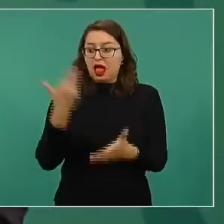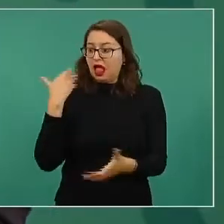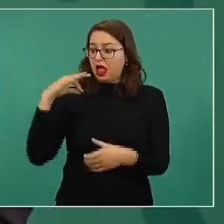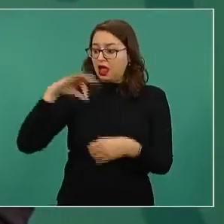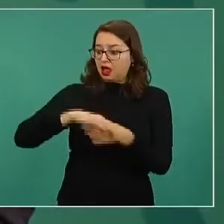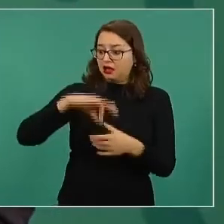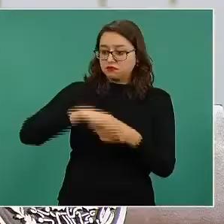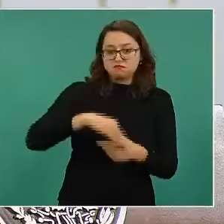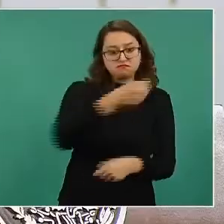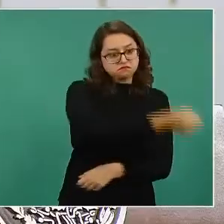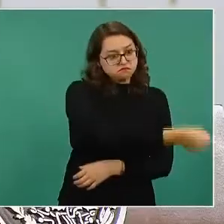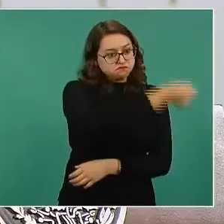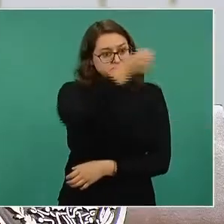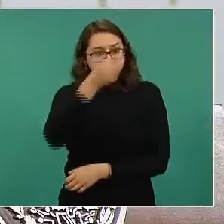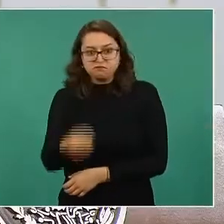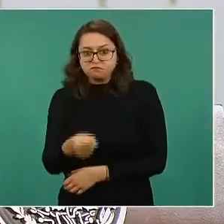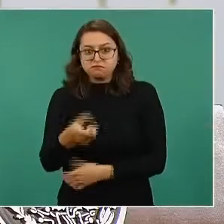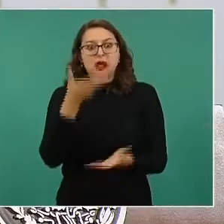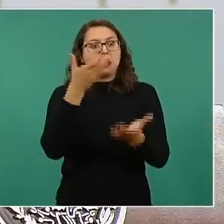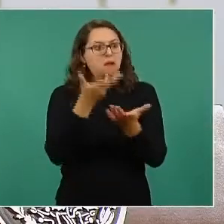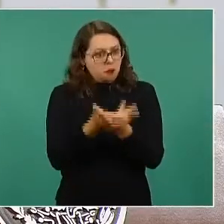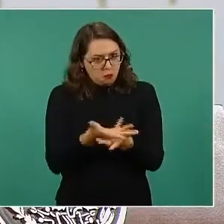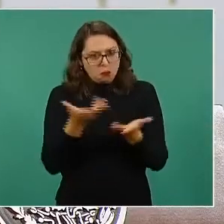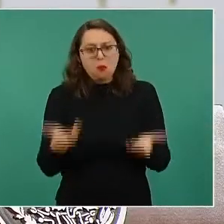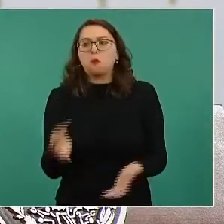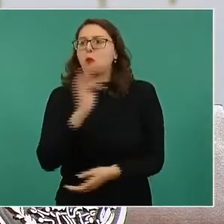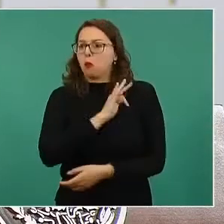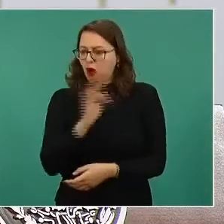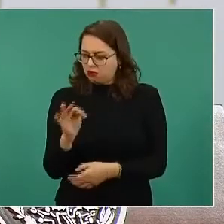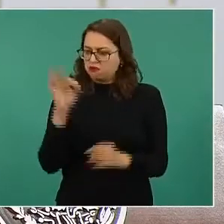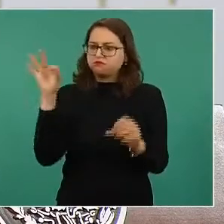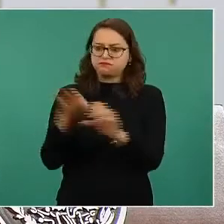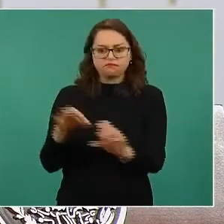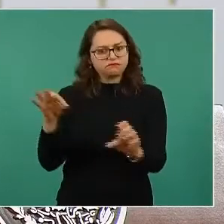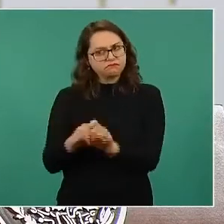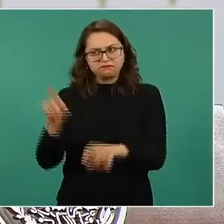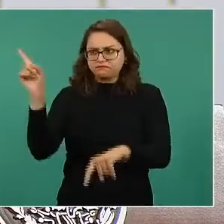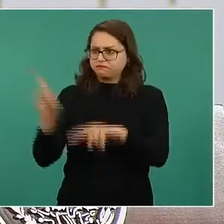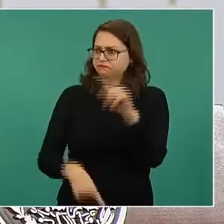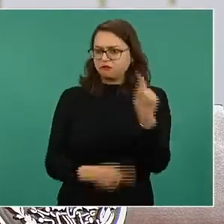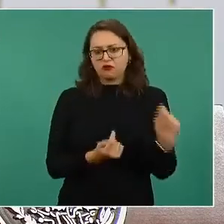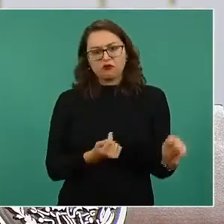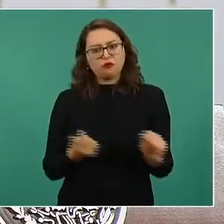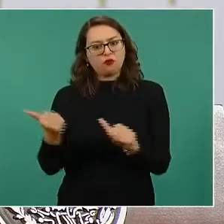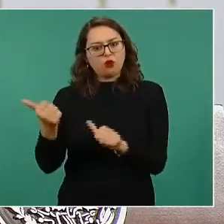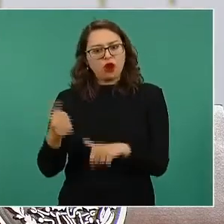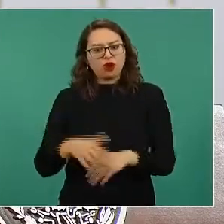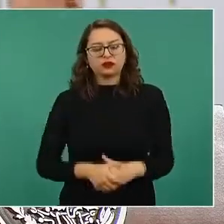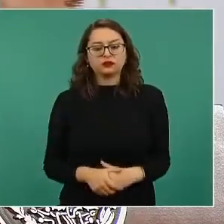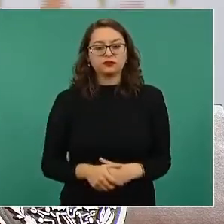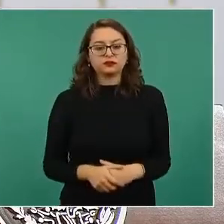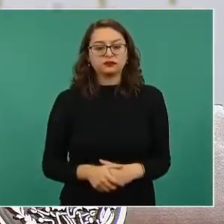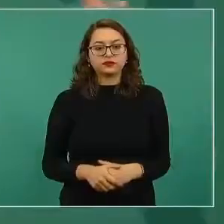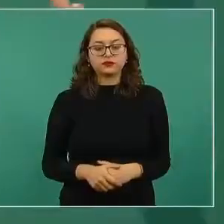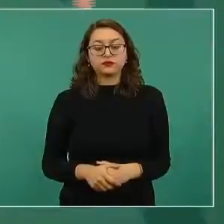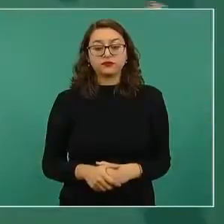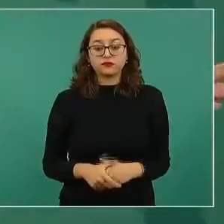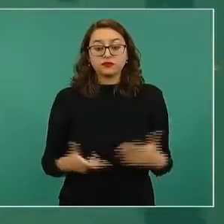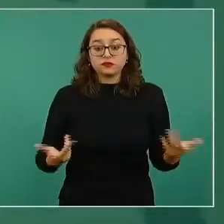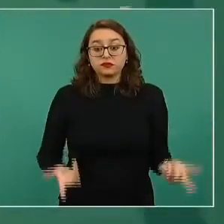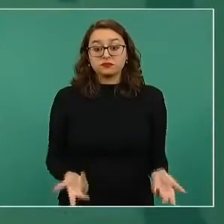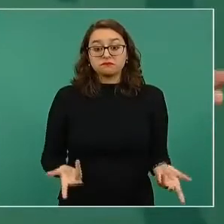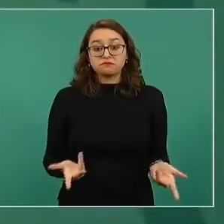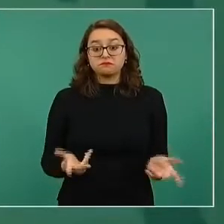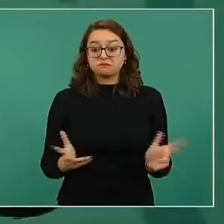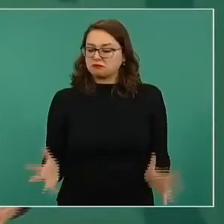Es totalmente antidemocrático decir no